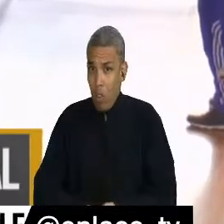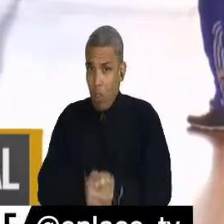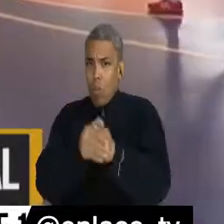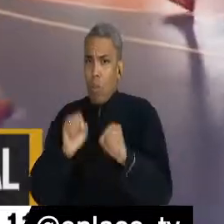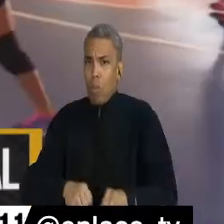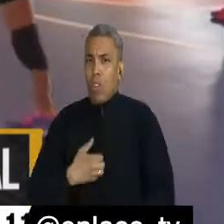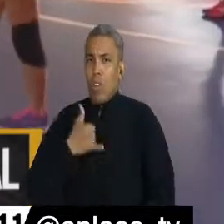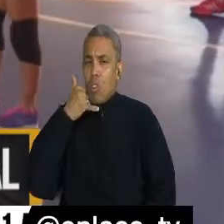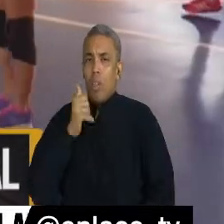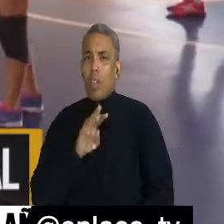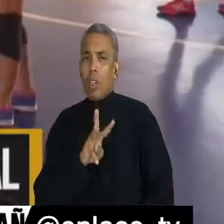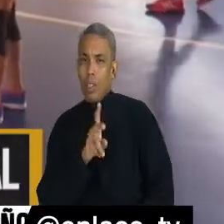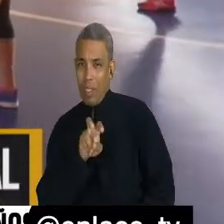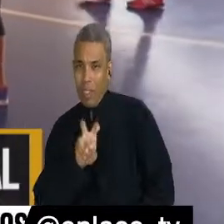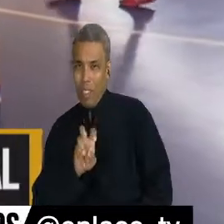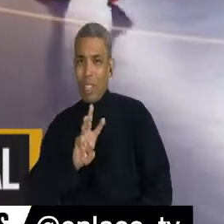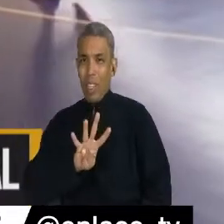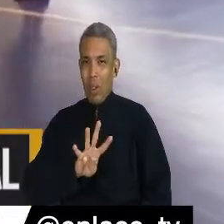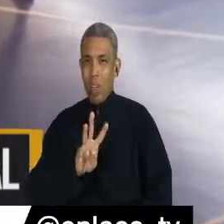comunicarse al número